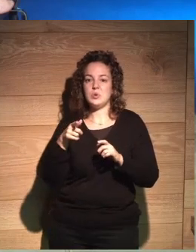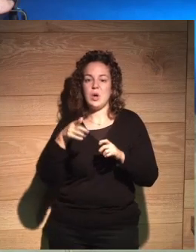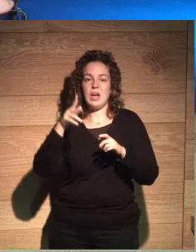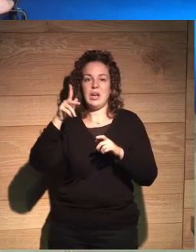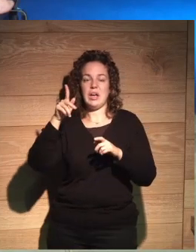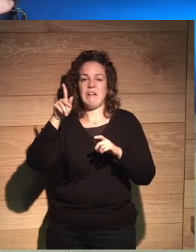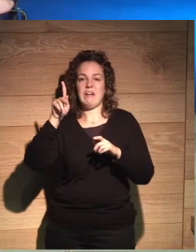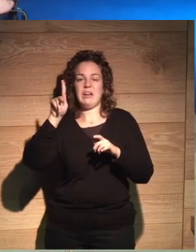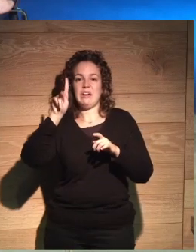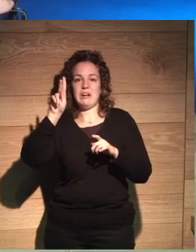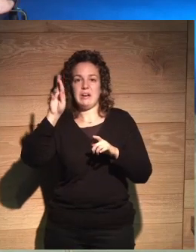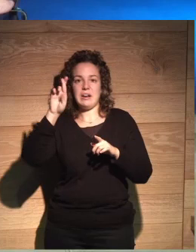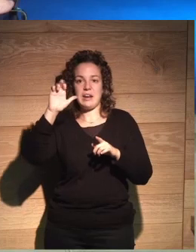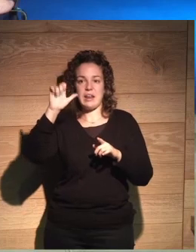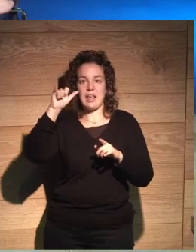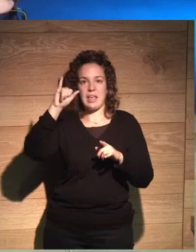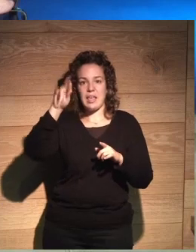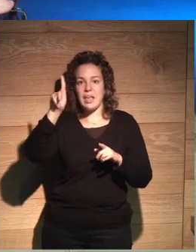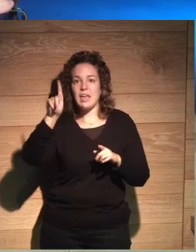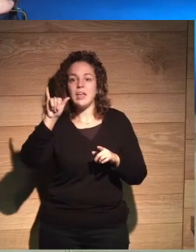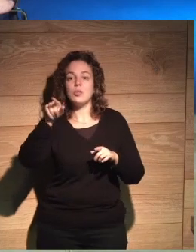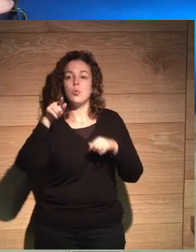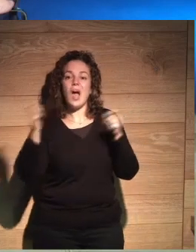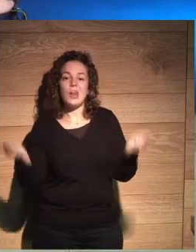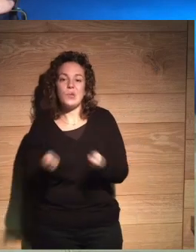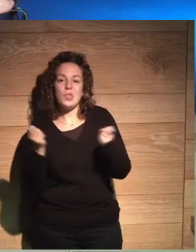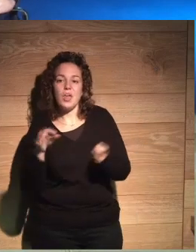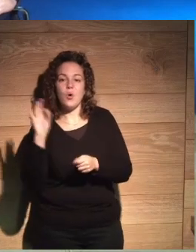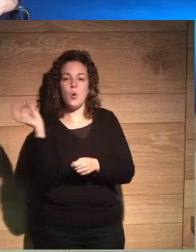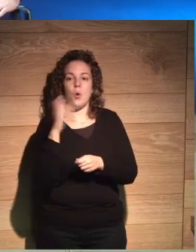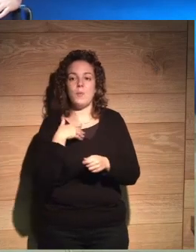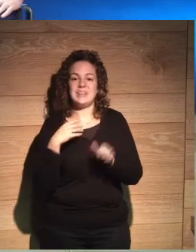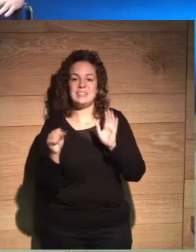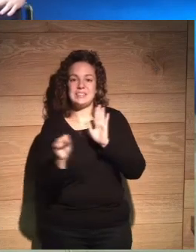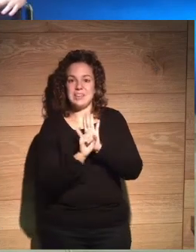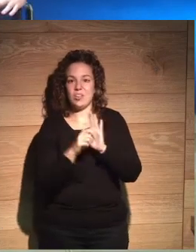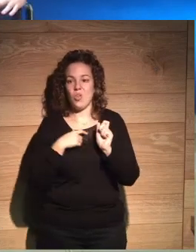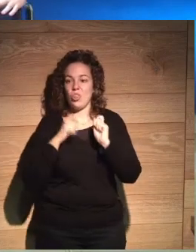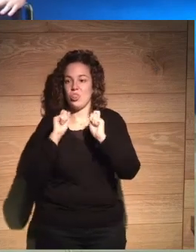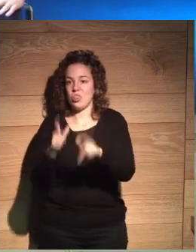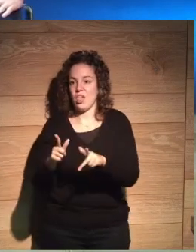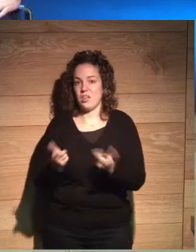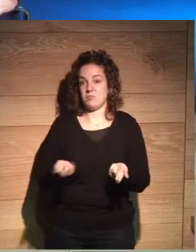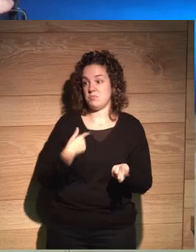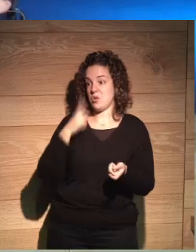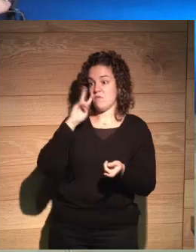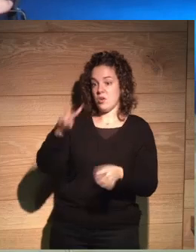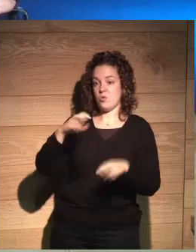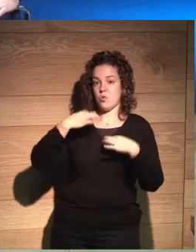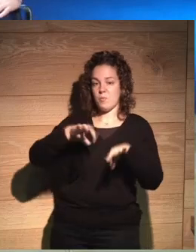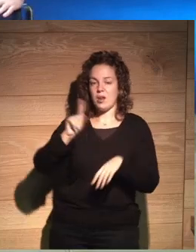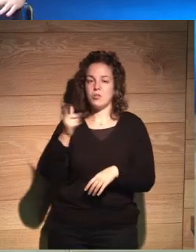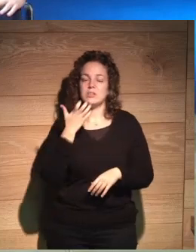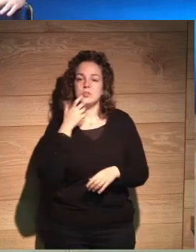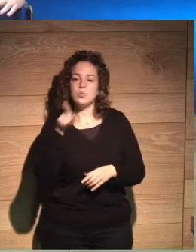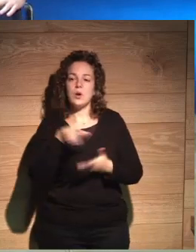anunciando Reiki o dándole mi sello a unos sanadores que utilizan el Reiki. Pero si hablas, si hablas a favor de los transgénicos y